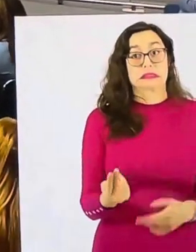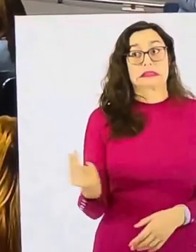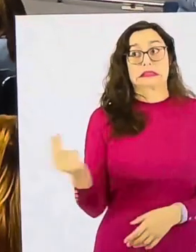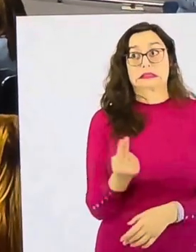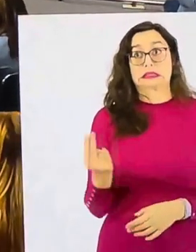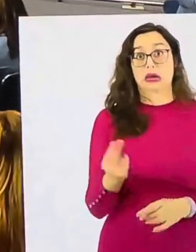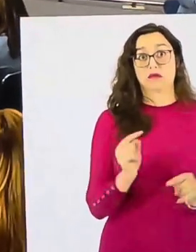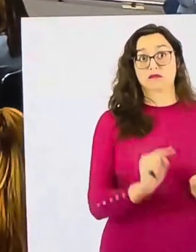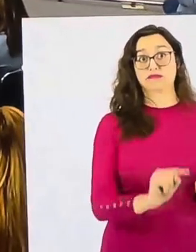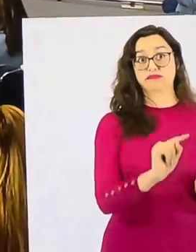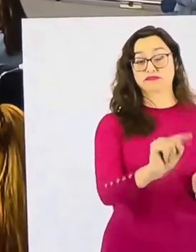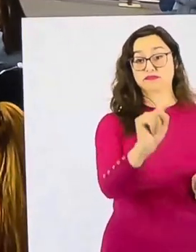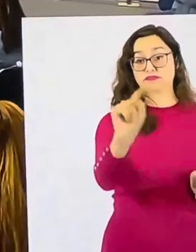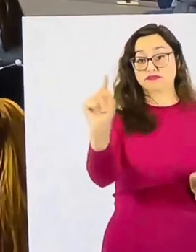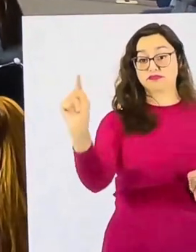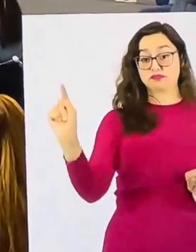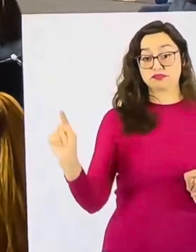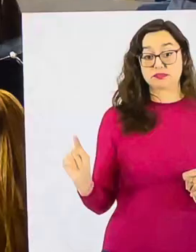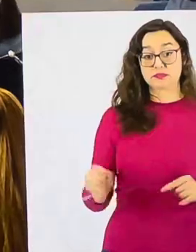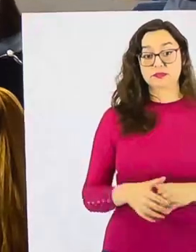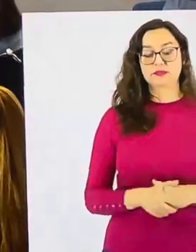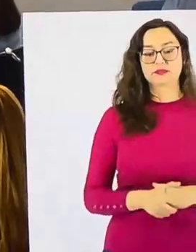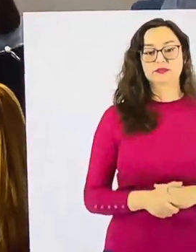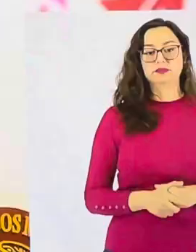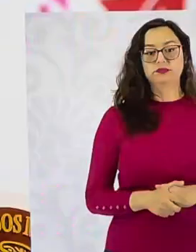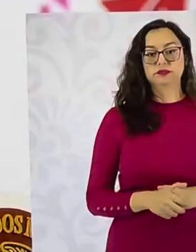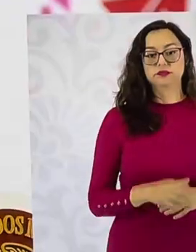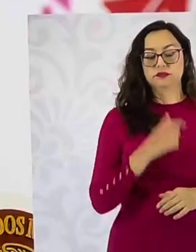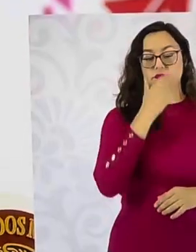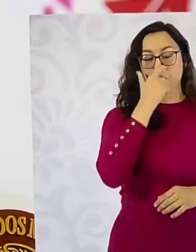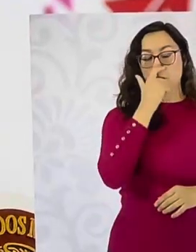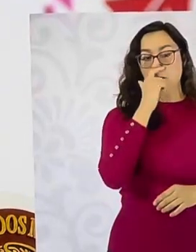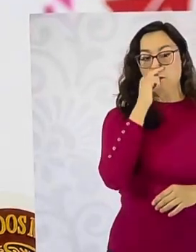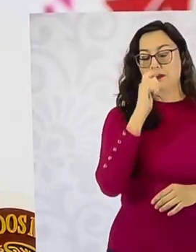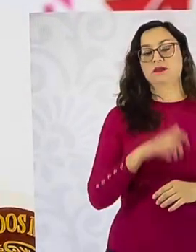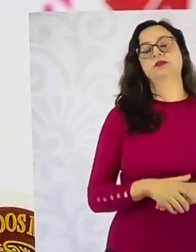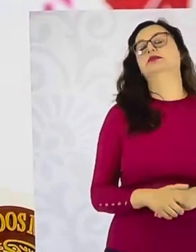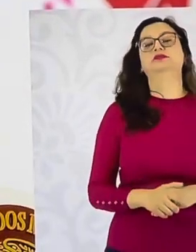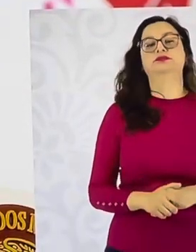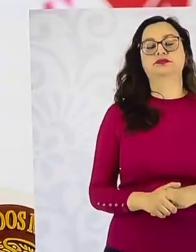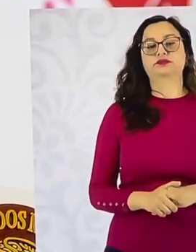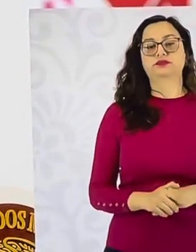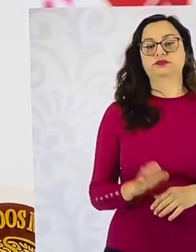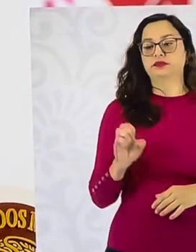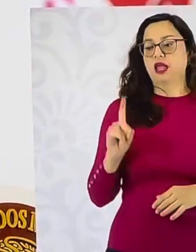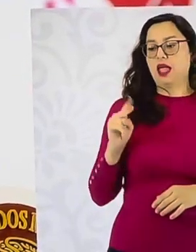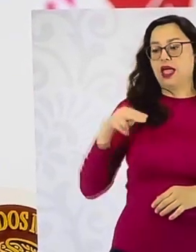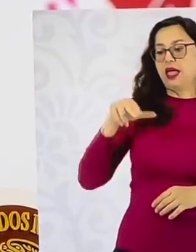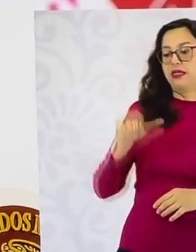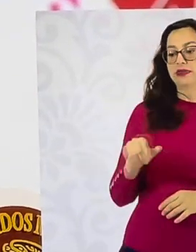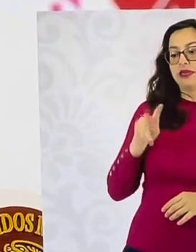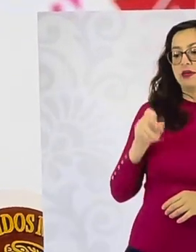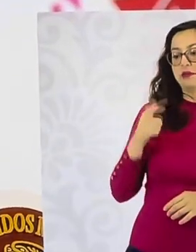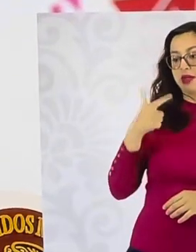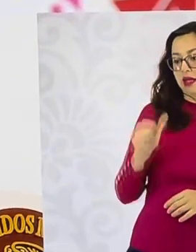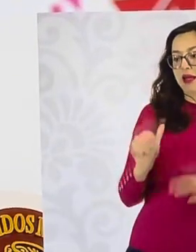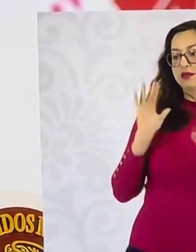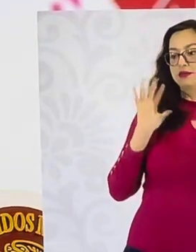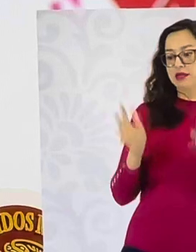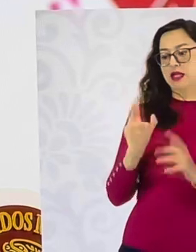algunas partes del país. Edna Vega ya se reunió con los 31 gobernadores y la jefa de